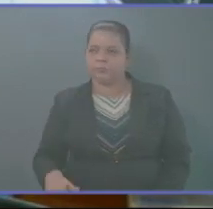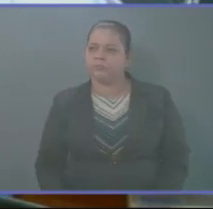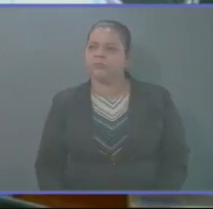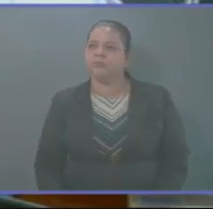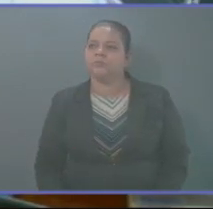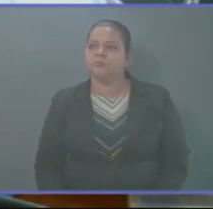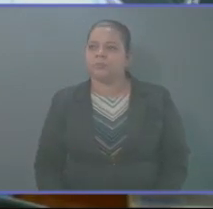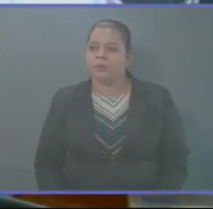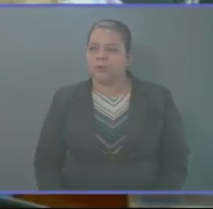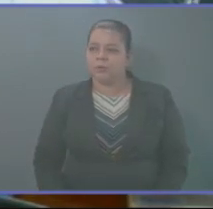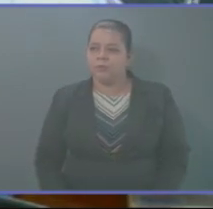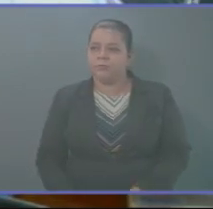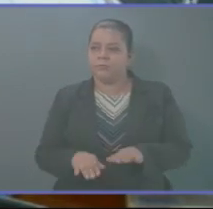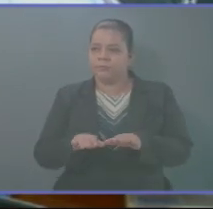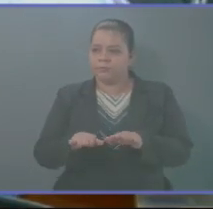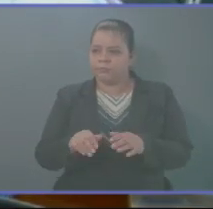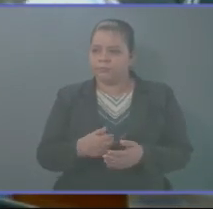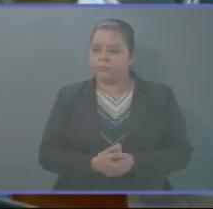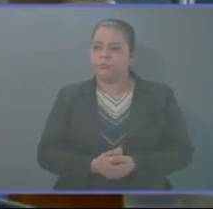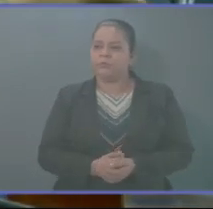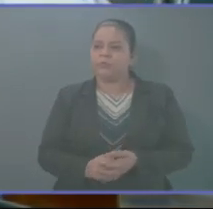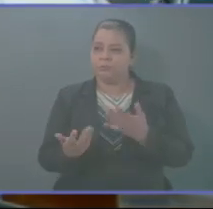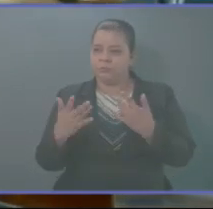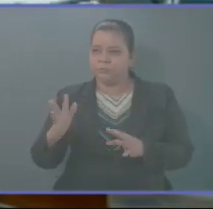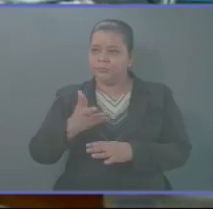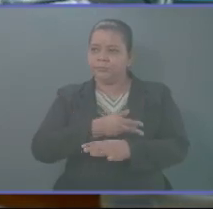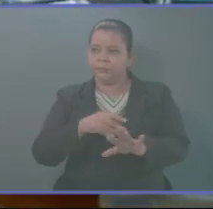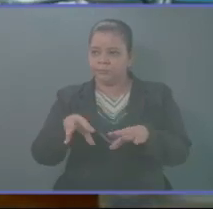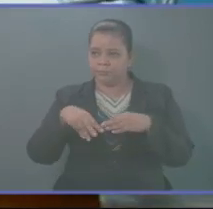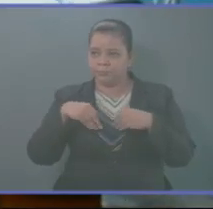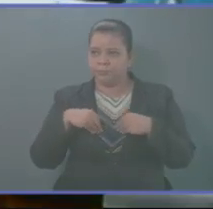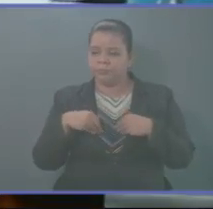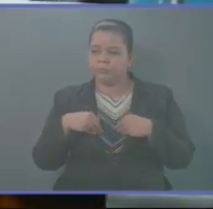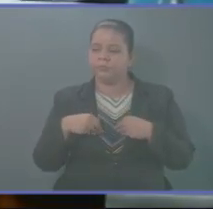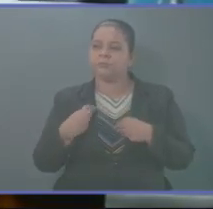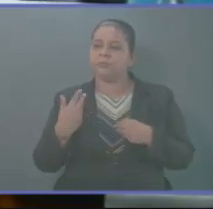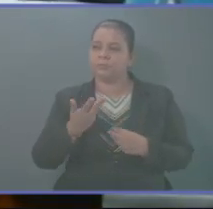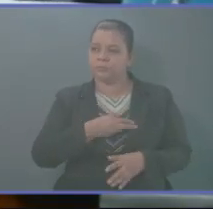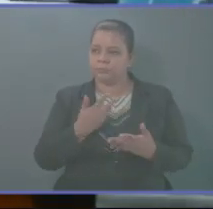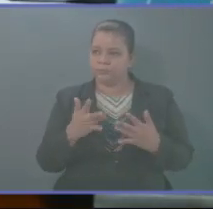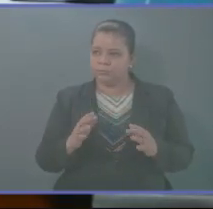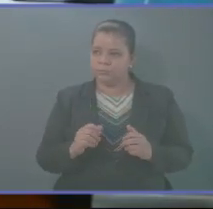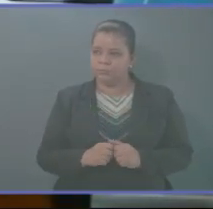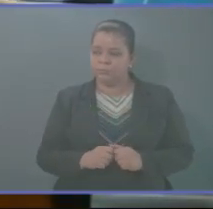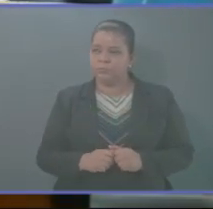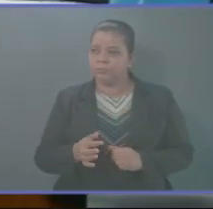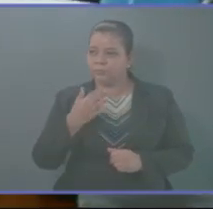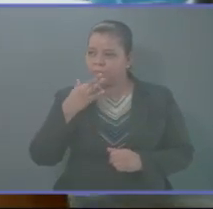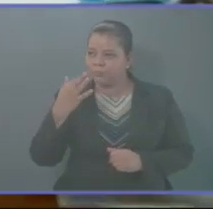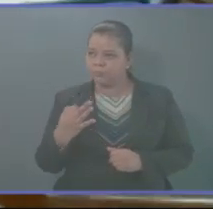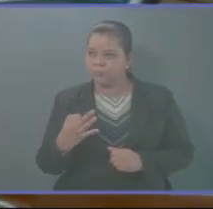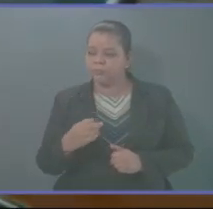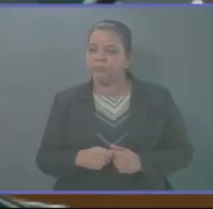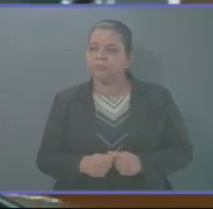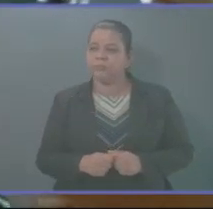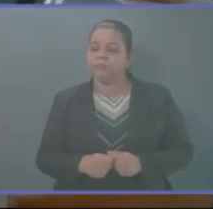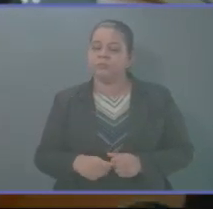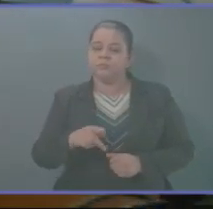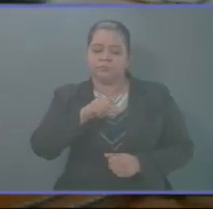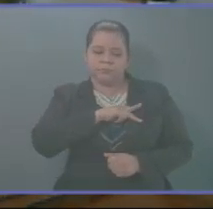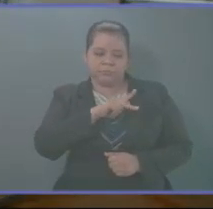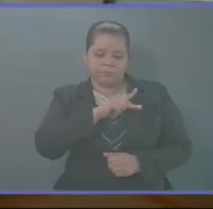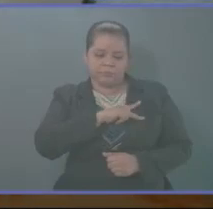Gracias, Presidente. Bueno, se da por recibido y cada quien que se lo lleve, ¿verdad? Porque en lo